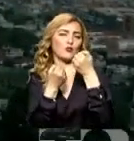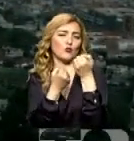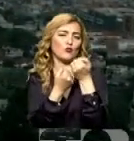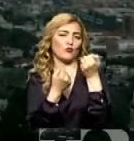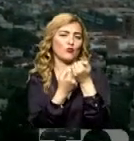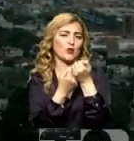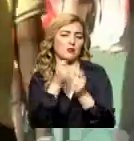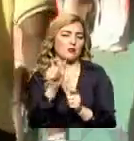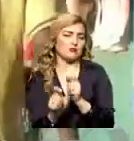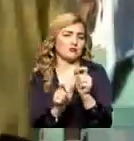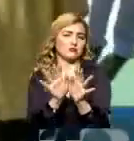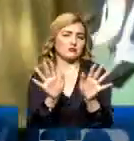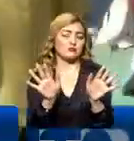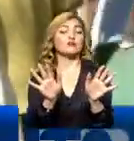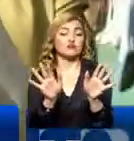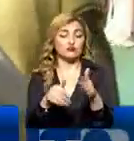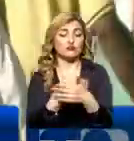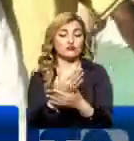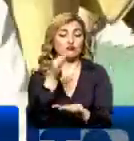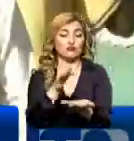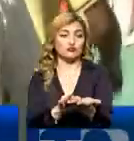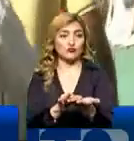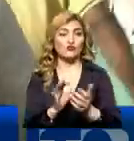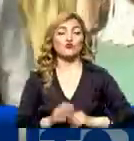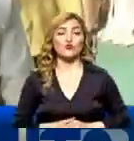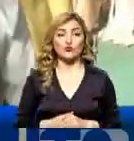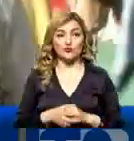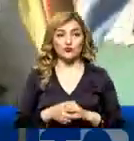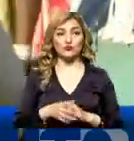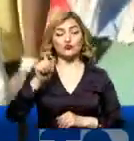apoyo de la ciudadanía que va a conformar el nuevo cantón, para lo cual